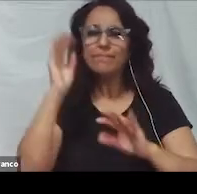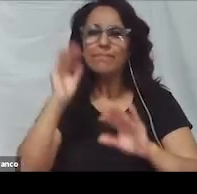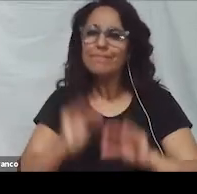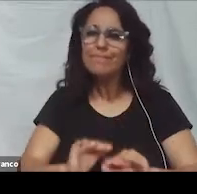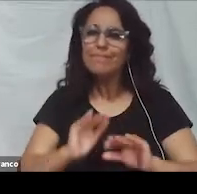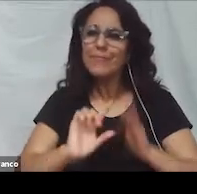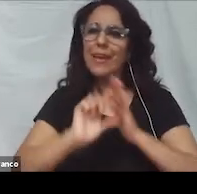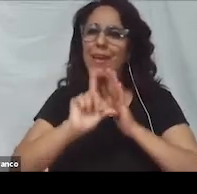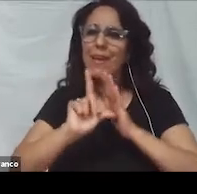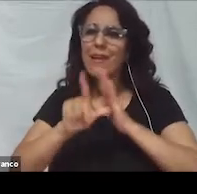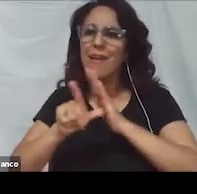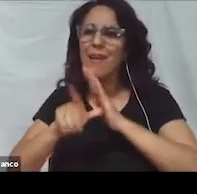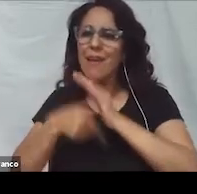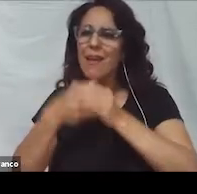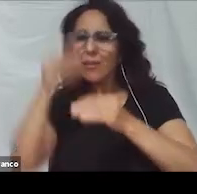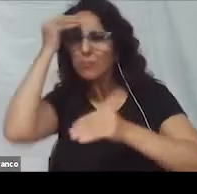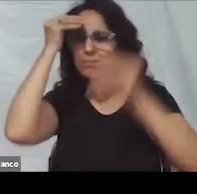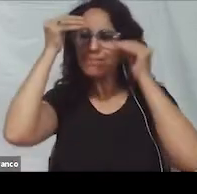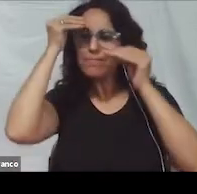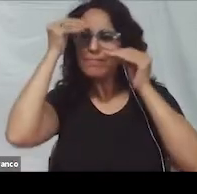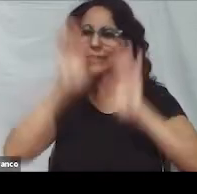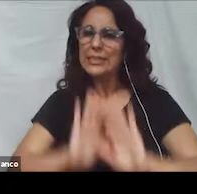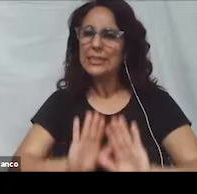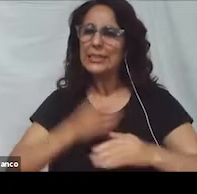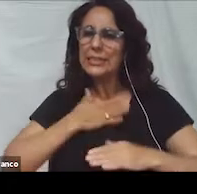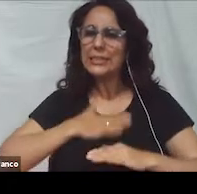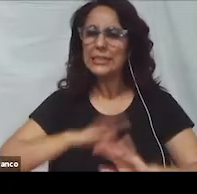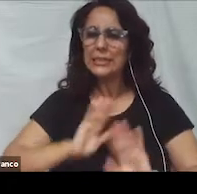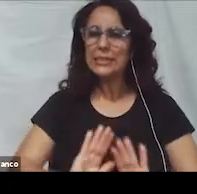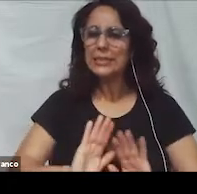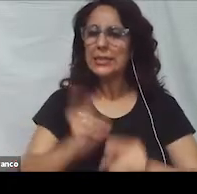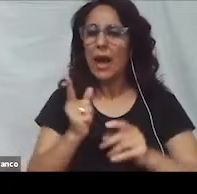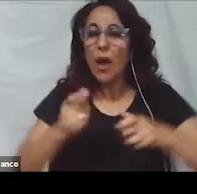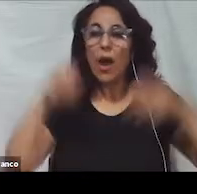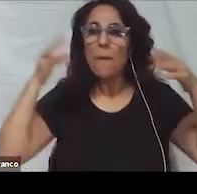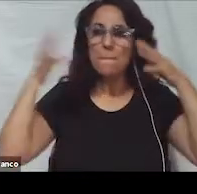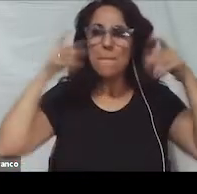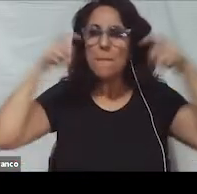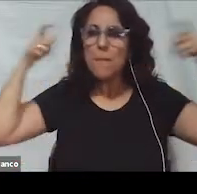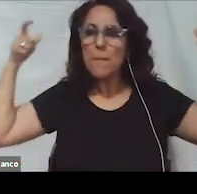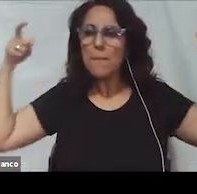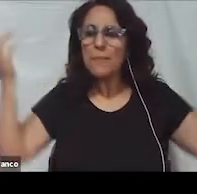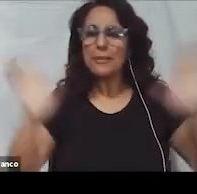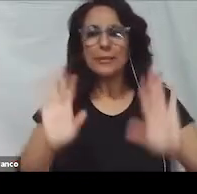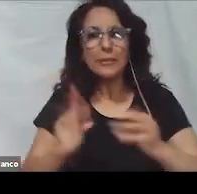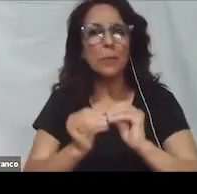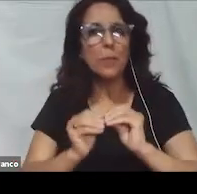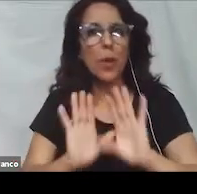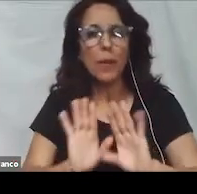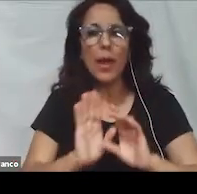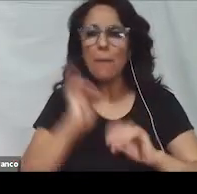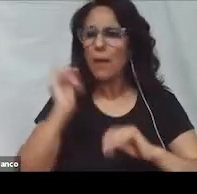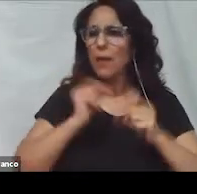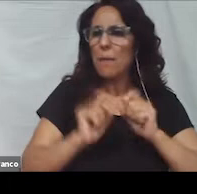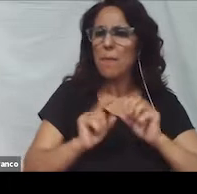hay demasiada información que no está estructurada, y ahí hay una sobrecarga cognitiva, así con tanta información. O quizás